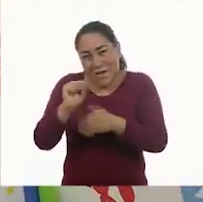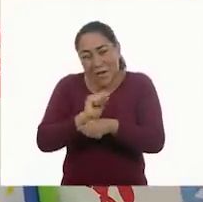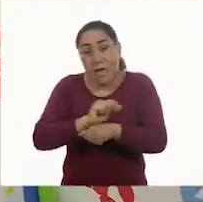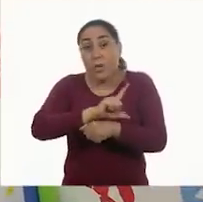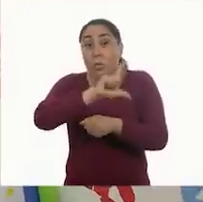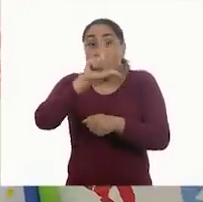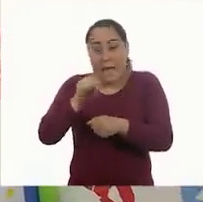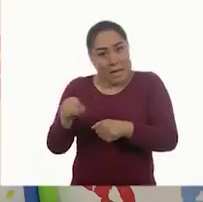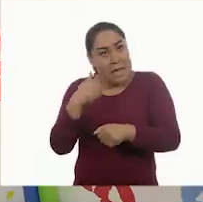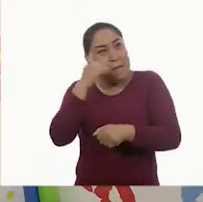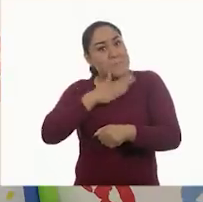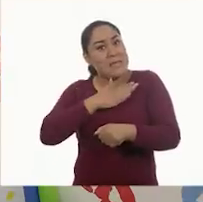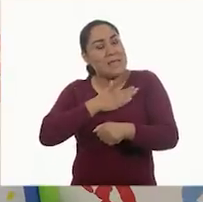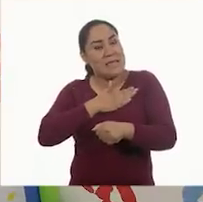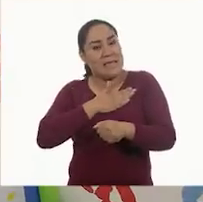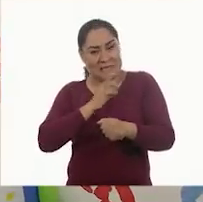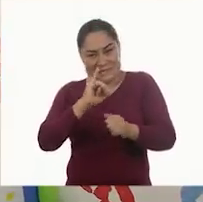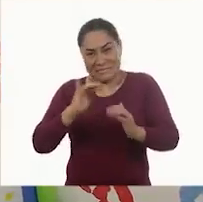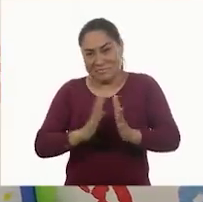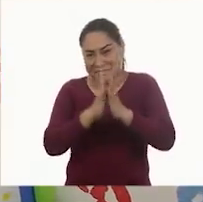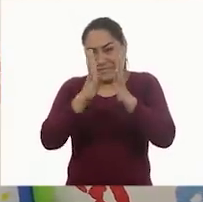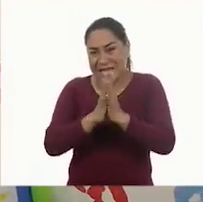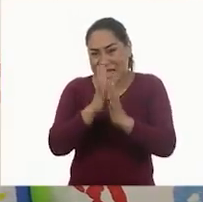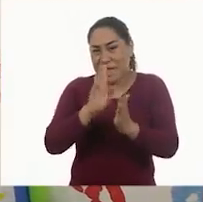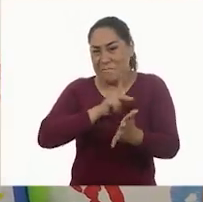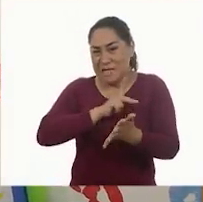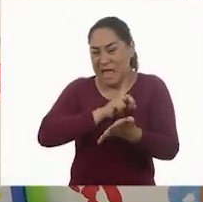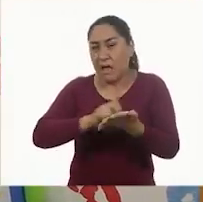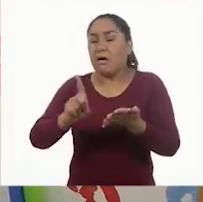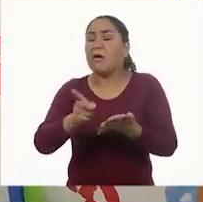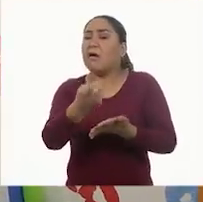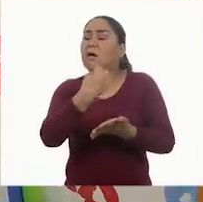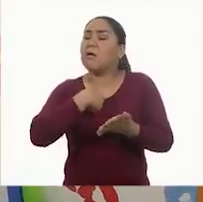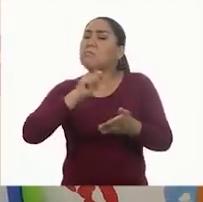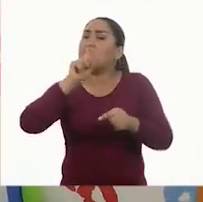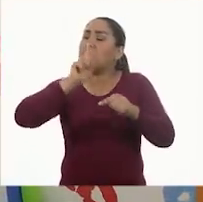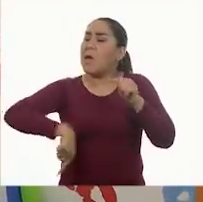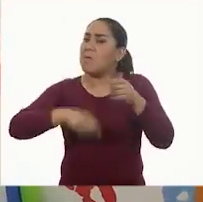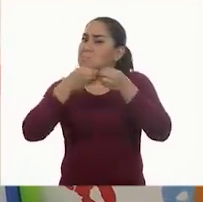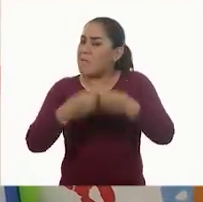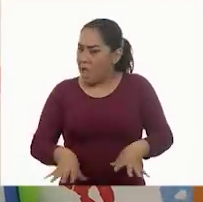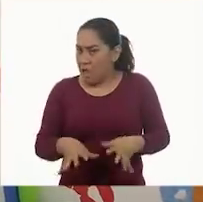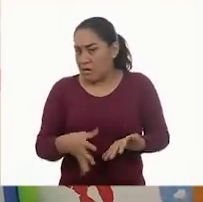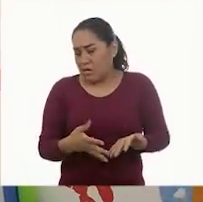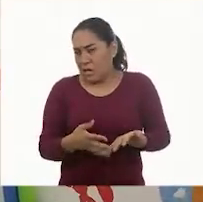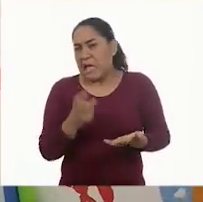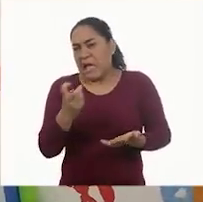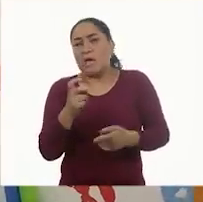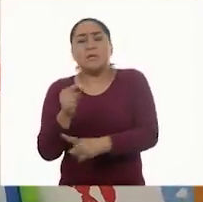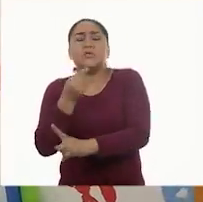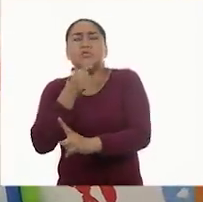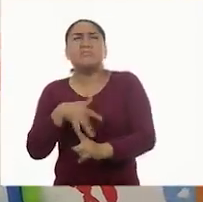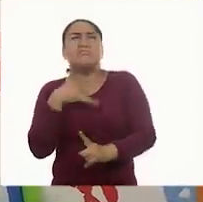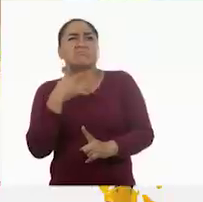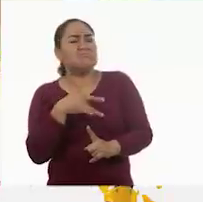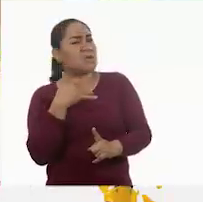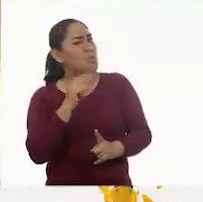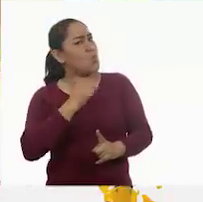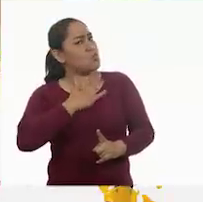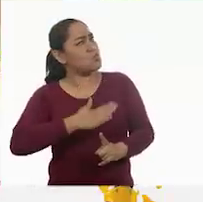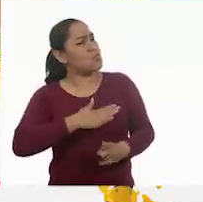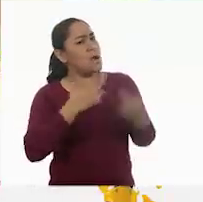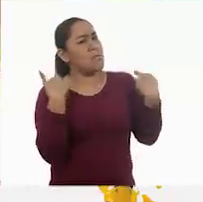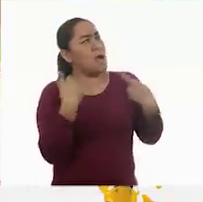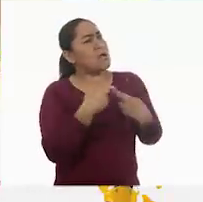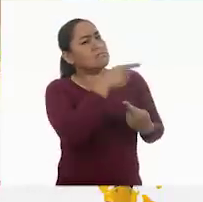derecho a participar se vio vulnerado. ¿Qué cosa fue lo que ocurrió? Pues que sintió que fue injusta la decisión de la maestra y tal vez